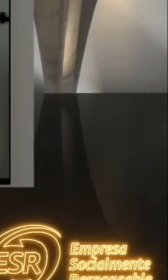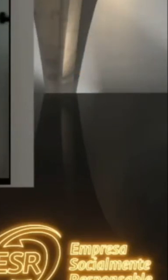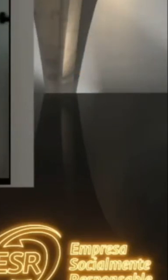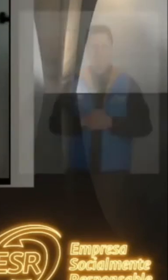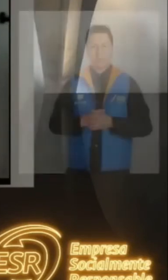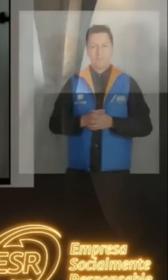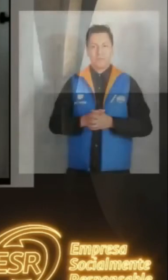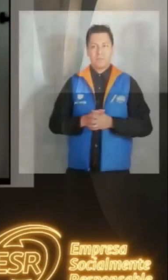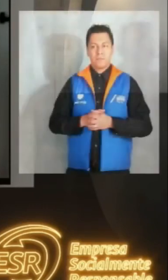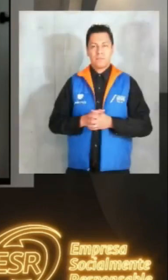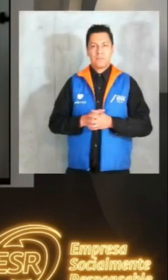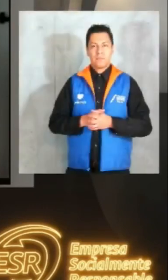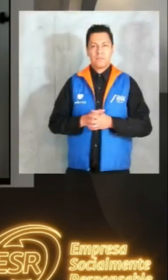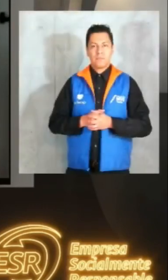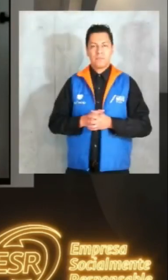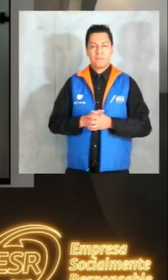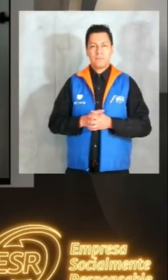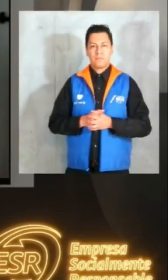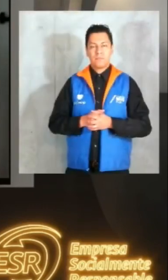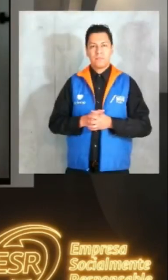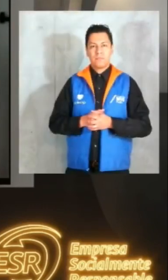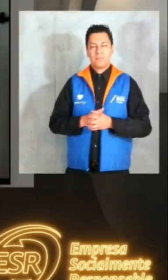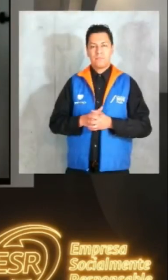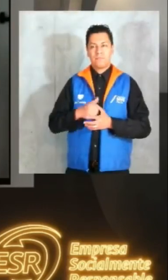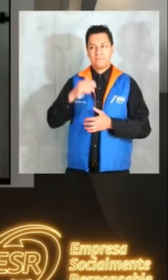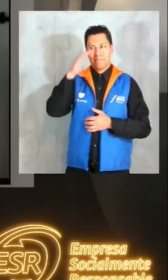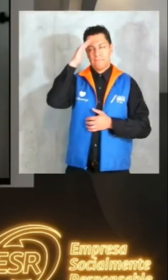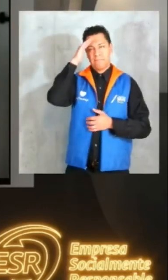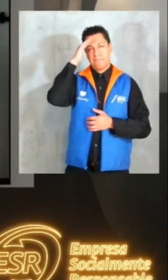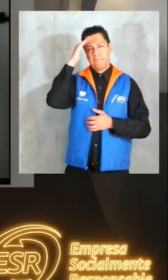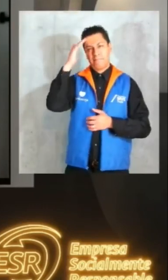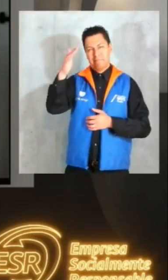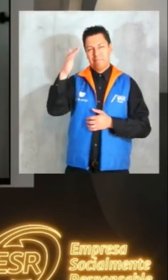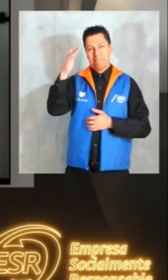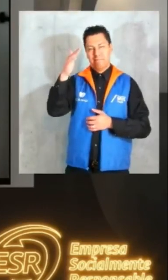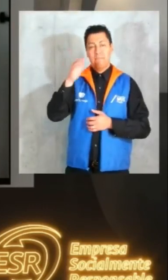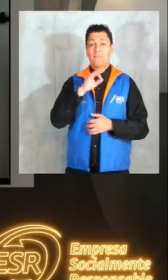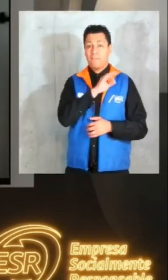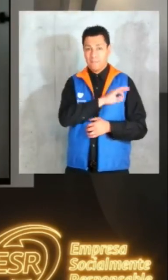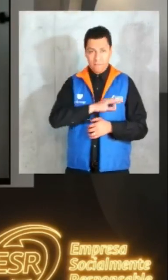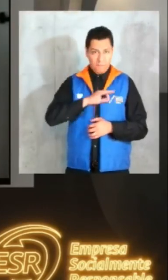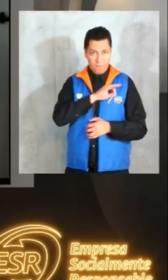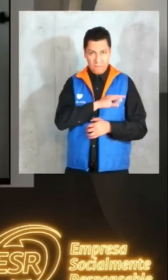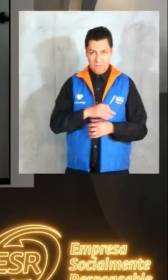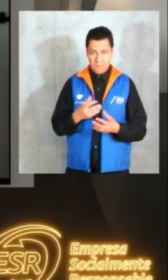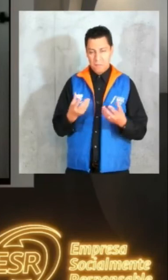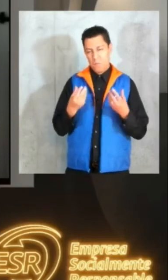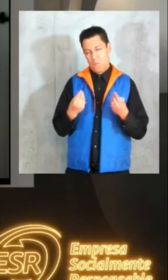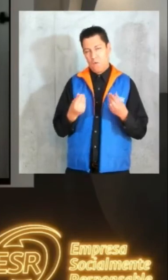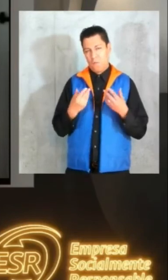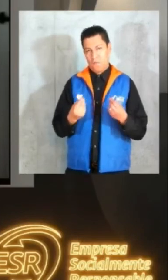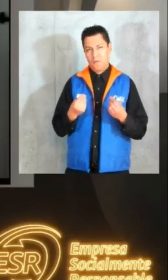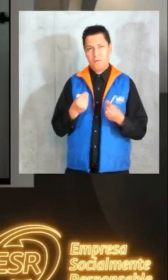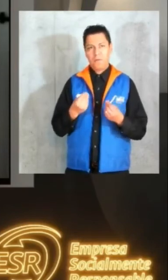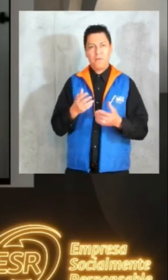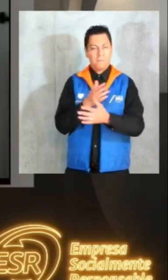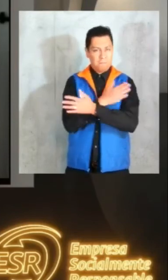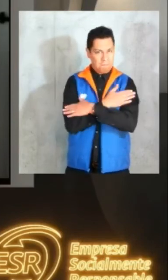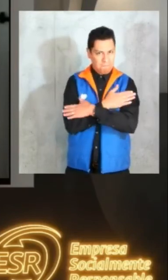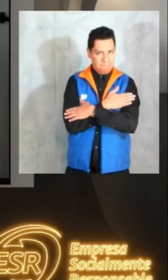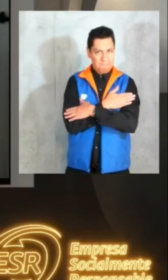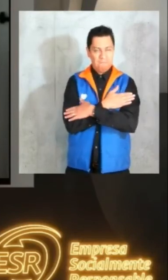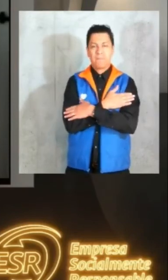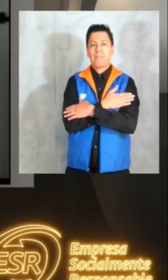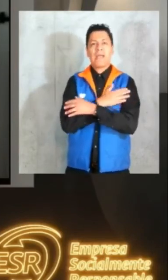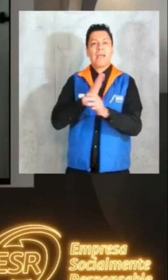Primeramente, quiero felicitar a todas las empresas que han obtenido una